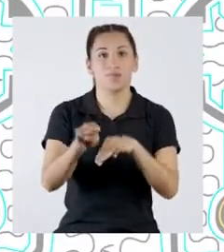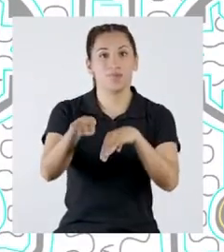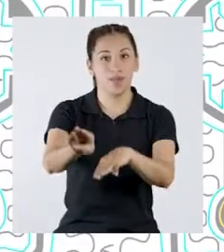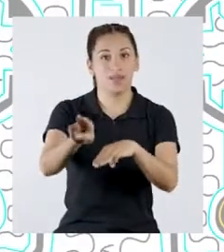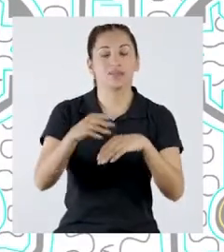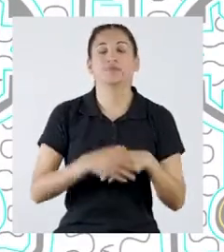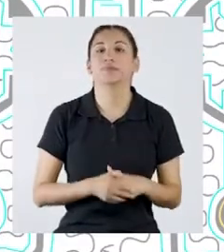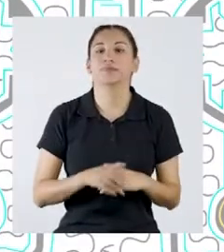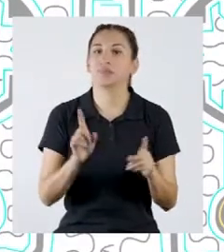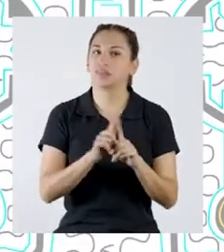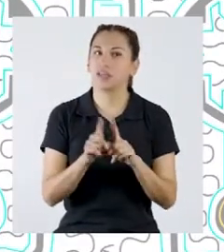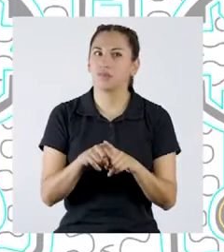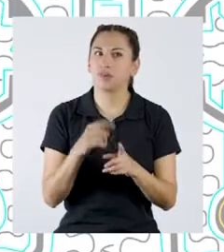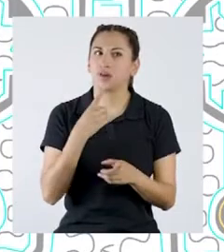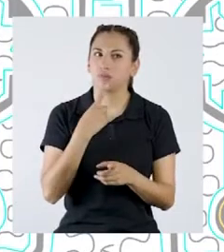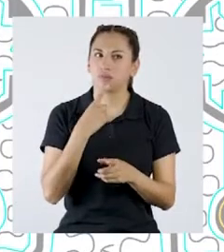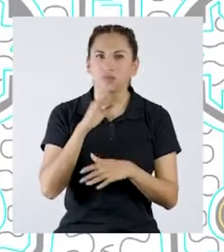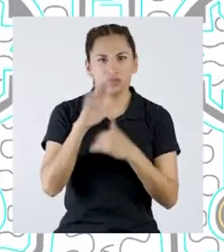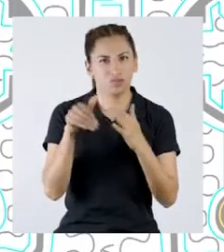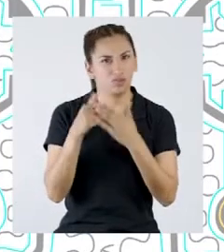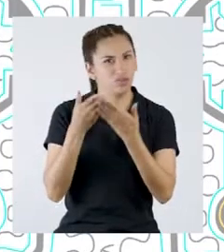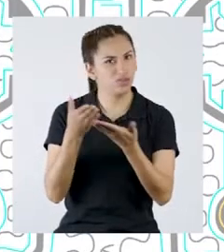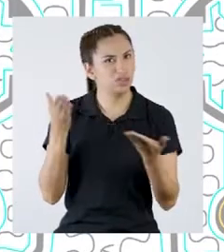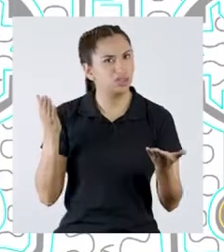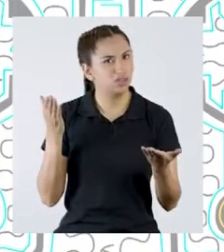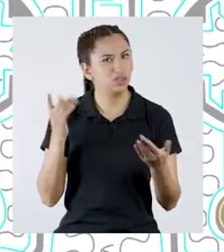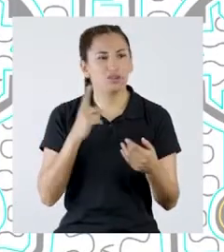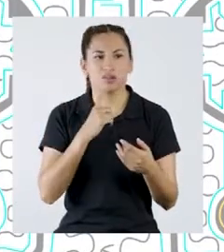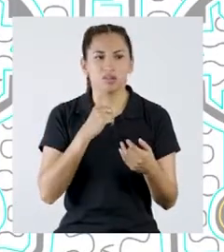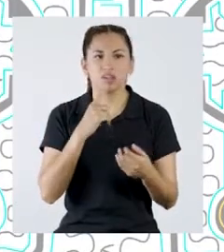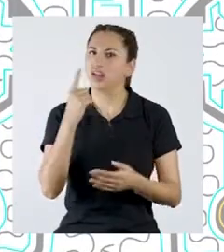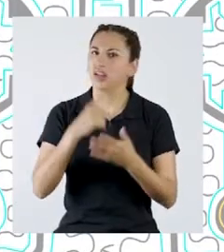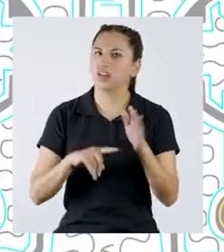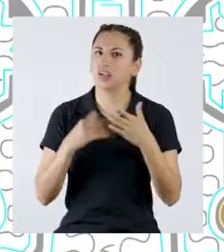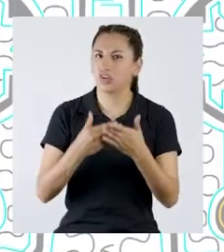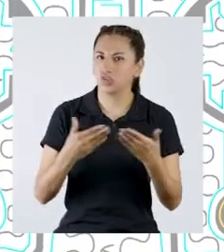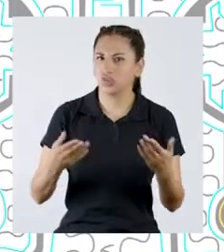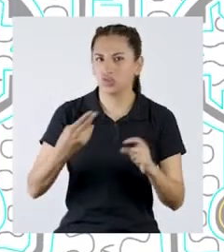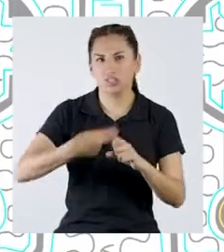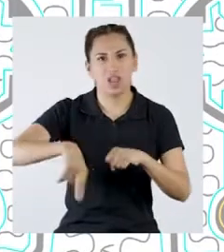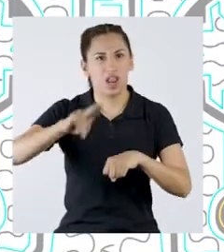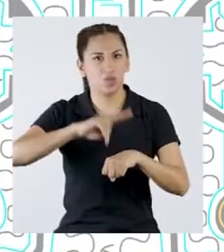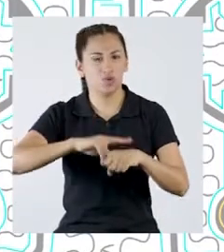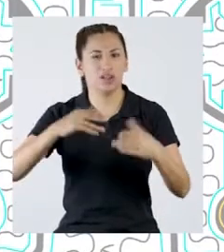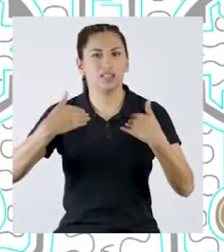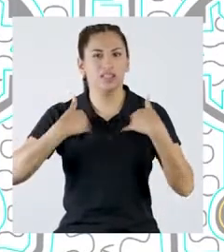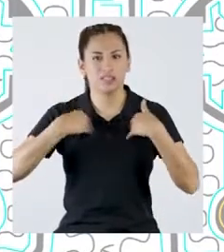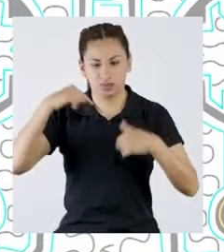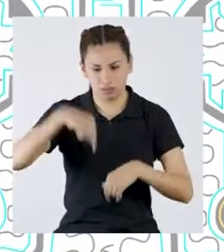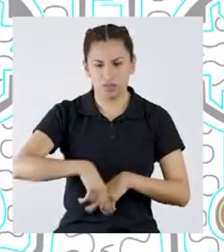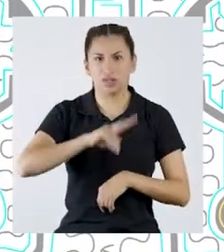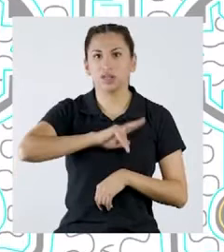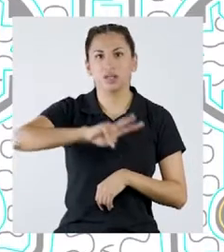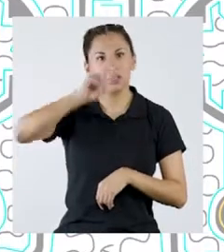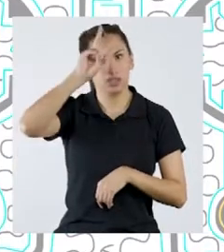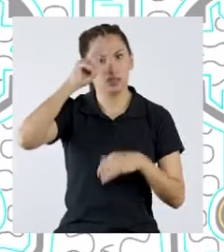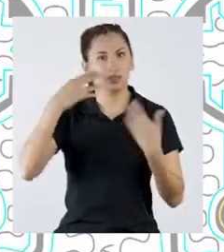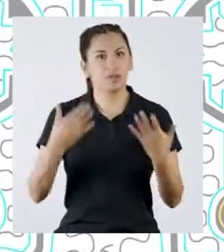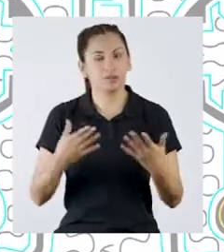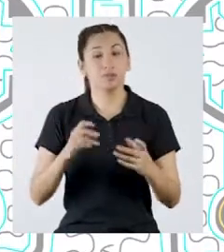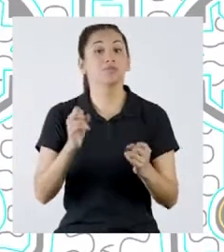mares. Y hablando de todo esto, ¿qué recursos naturales tenemos en nuestro